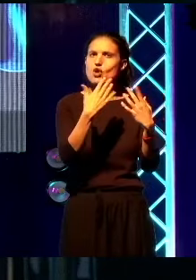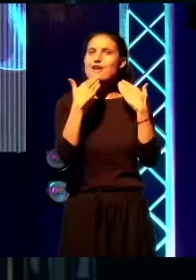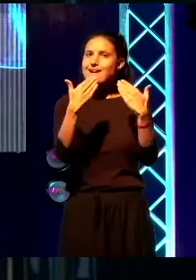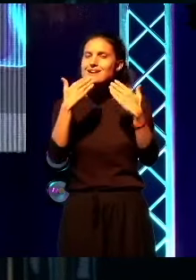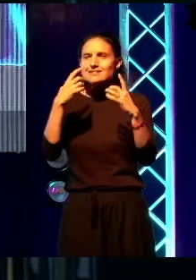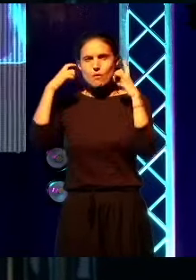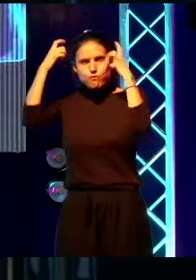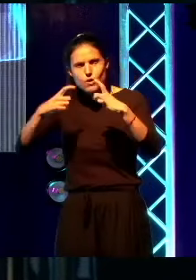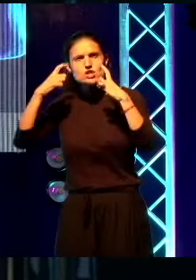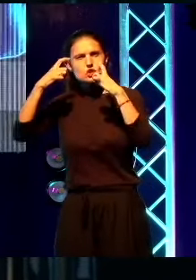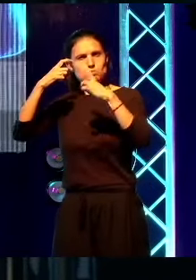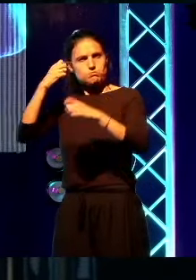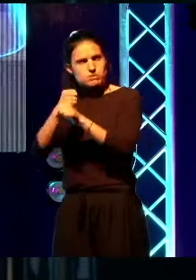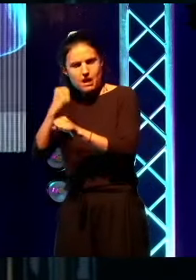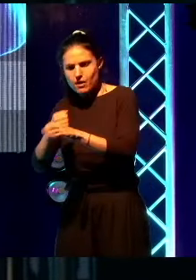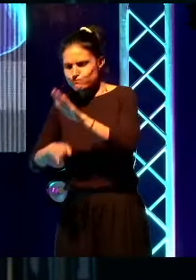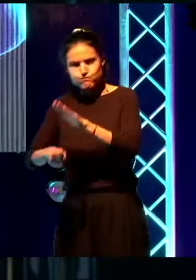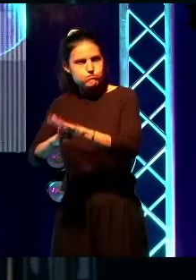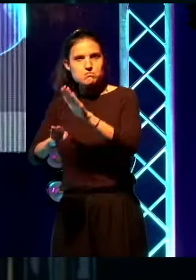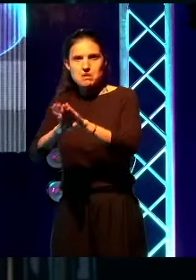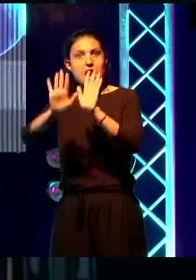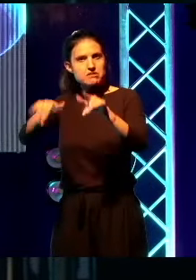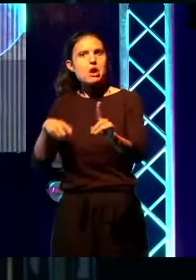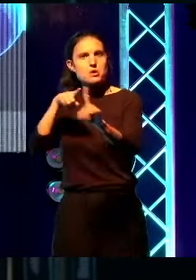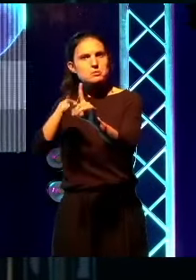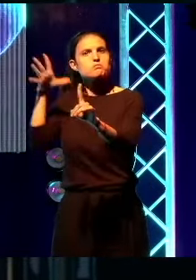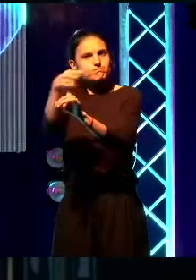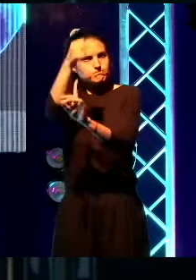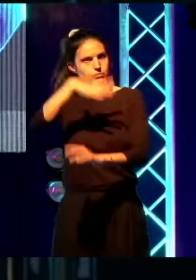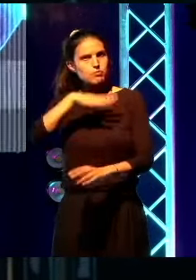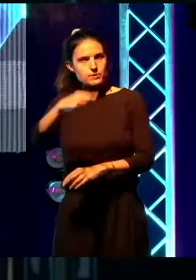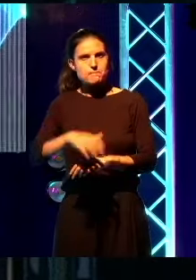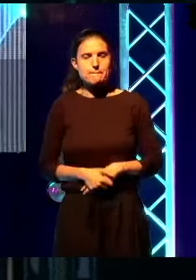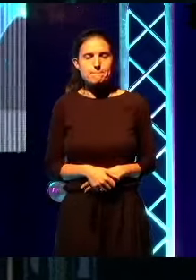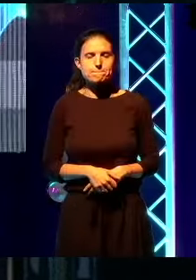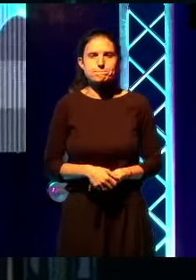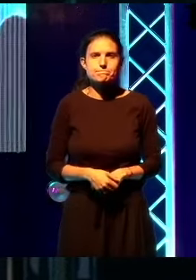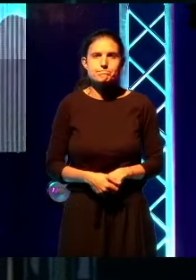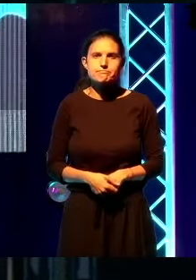y constancia se consiguen las metas que uno se propone.